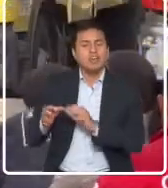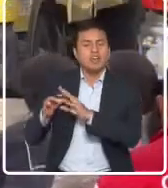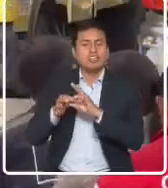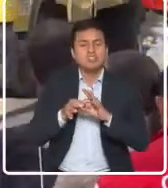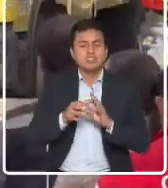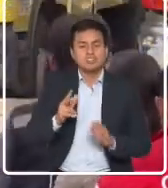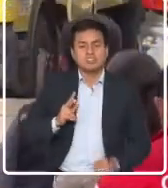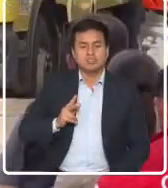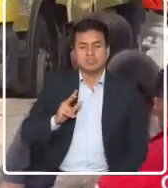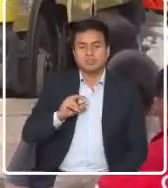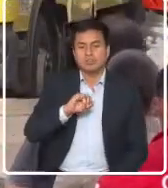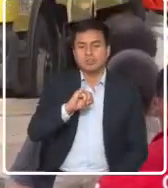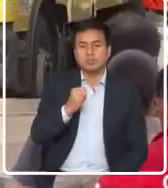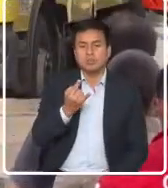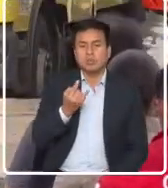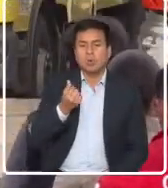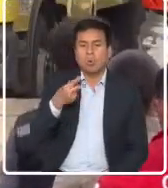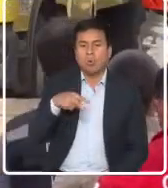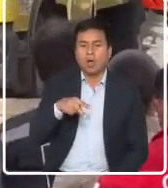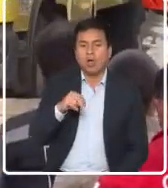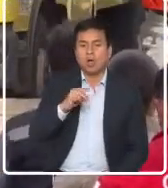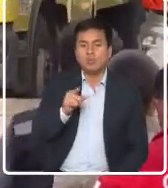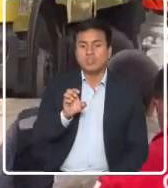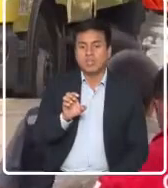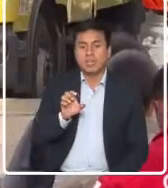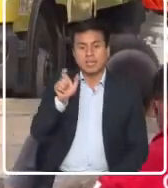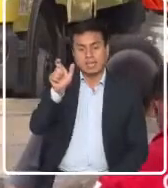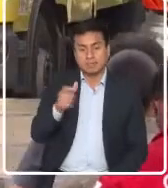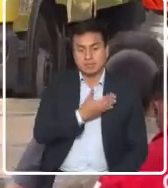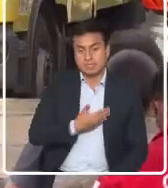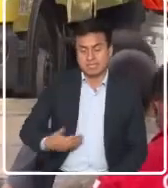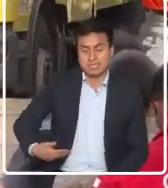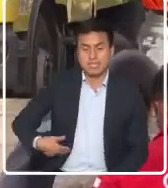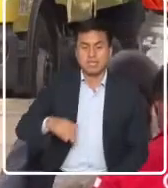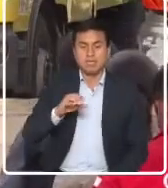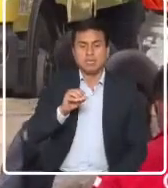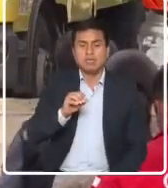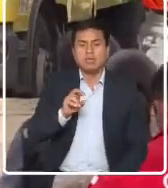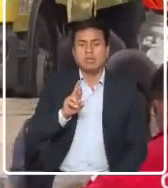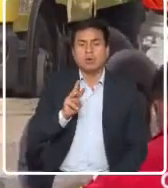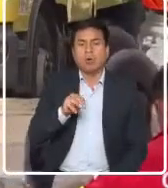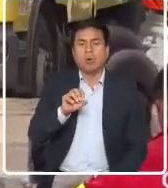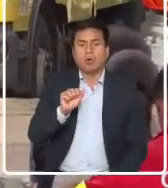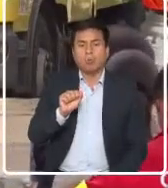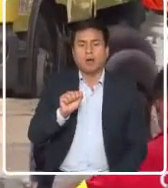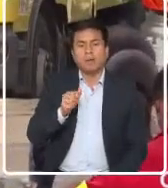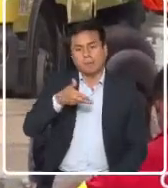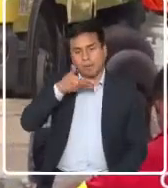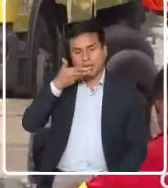continuación, el señor Juan José Ugarte, presidente de Corma, nos compartirá unas palabras.